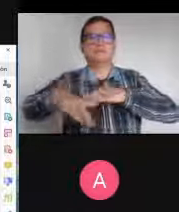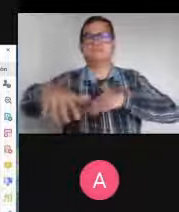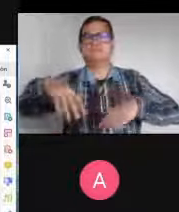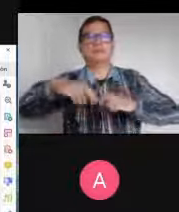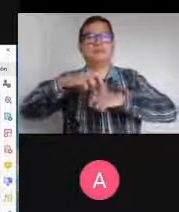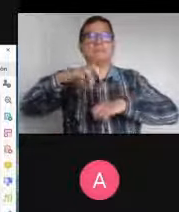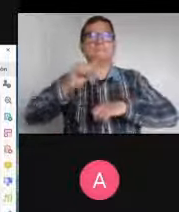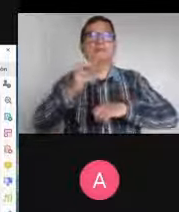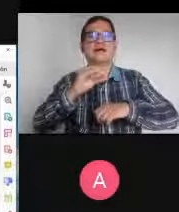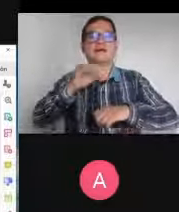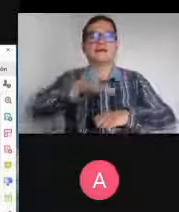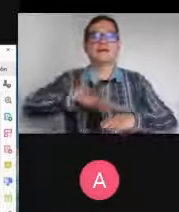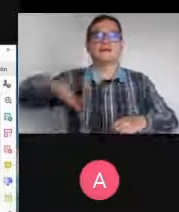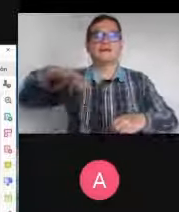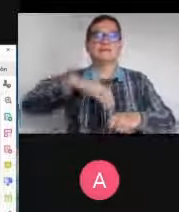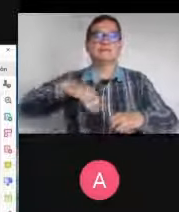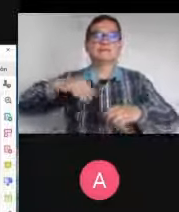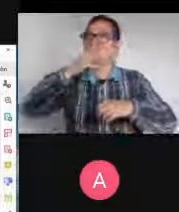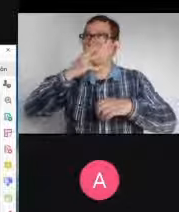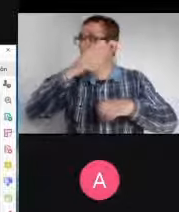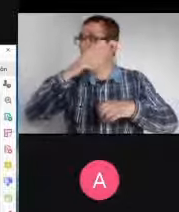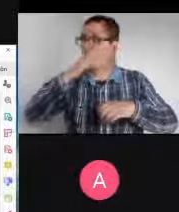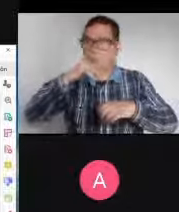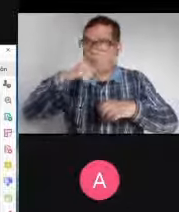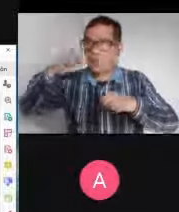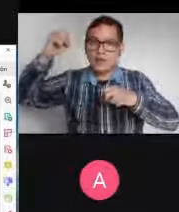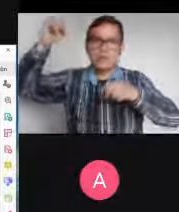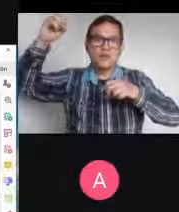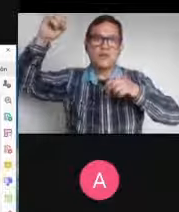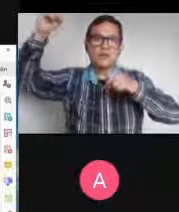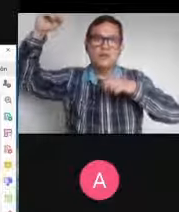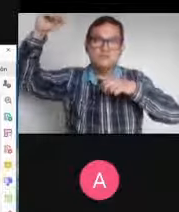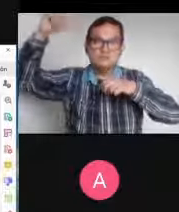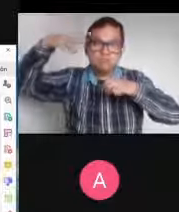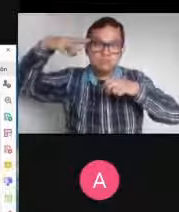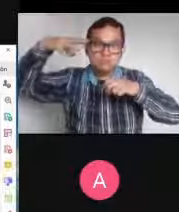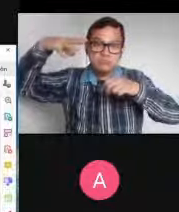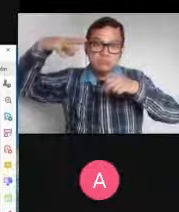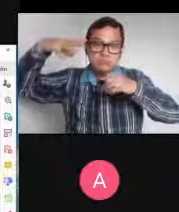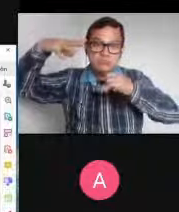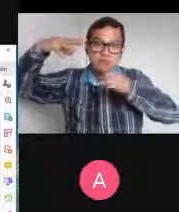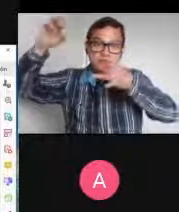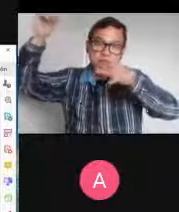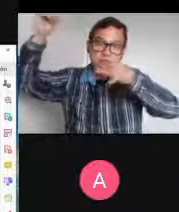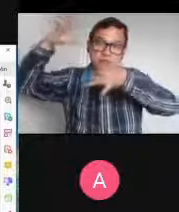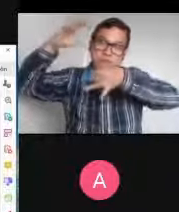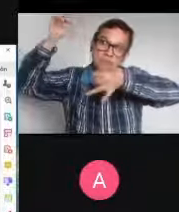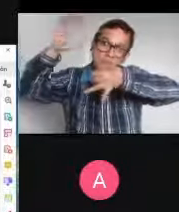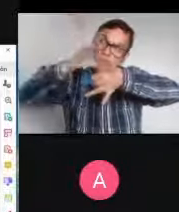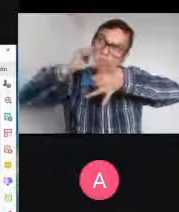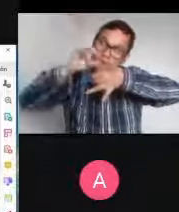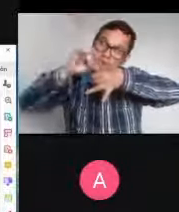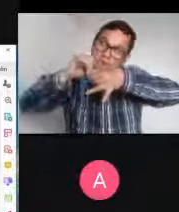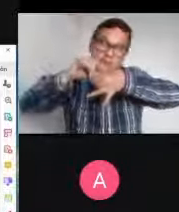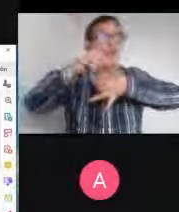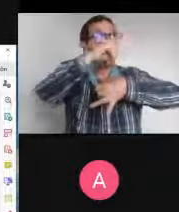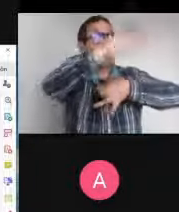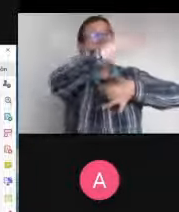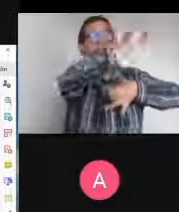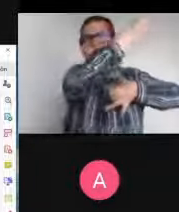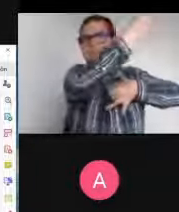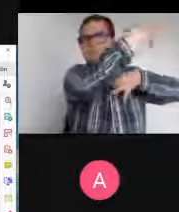podemos establecer a través de esa fotocelda que si no hay luz, pues se encienda nuestro bombillo. O asimismo que si ya hay luz, se nos